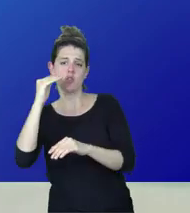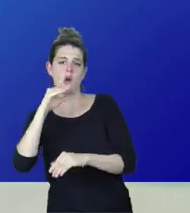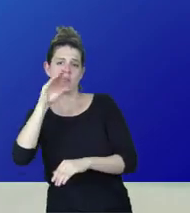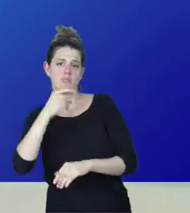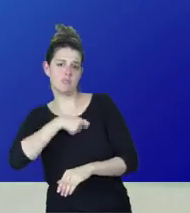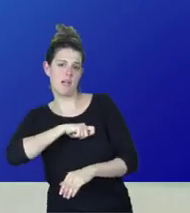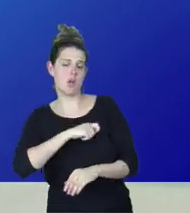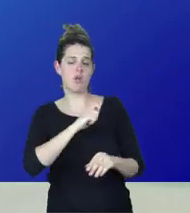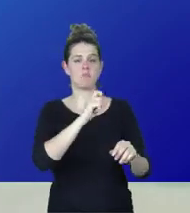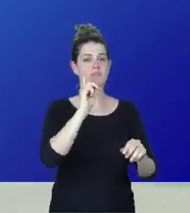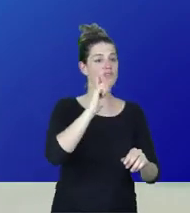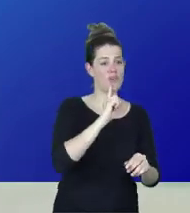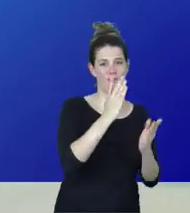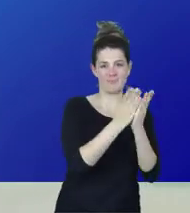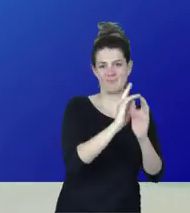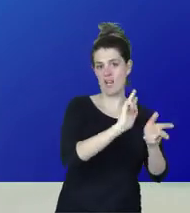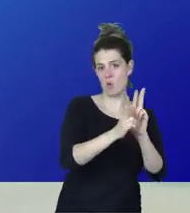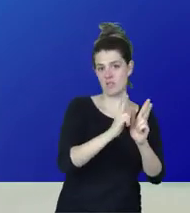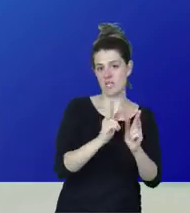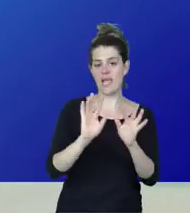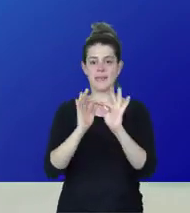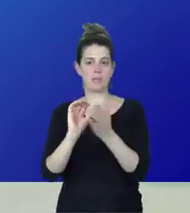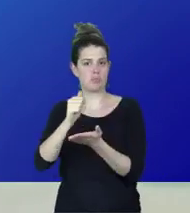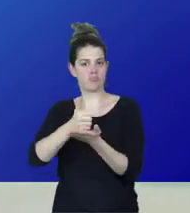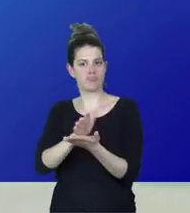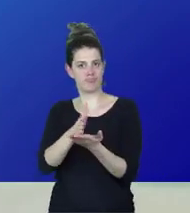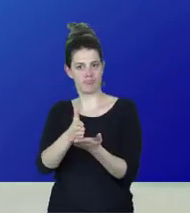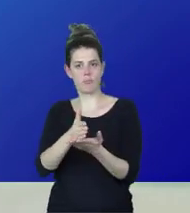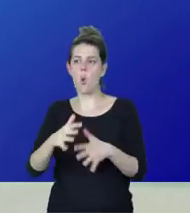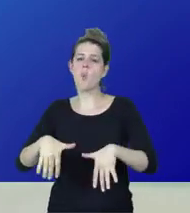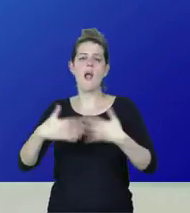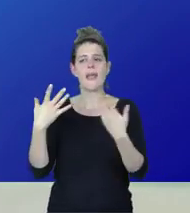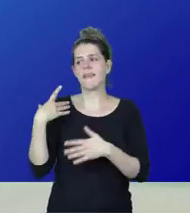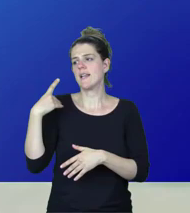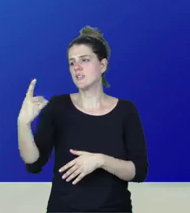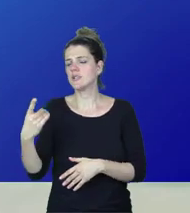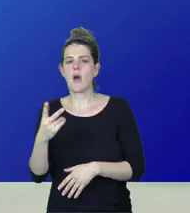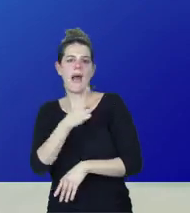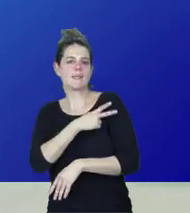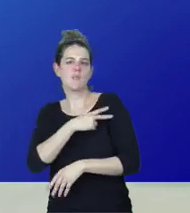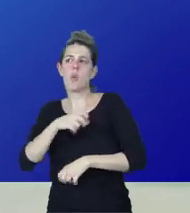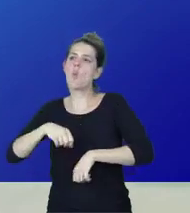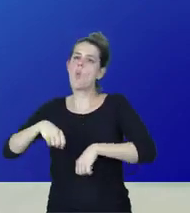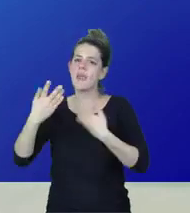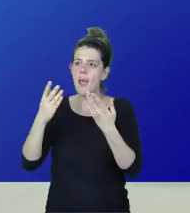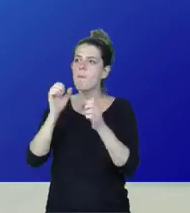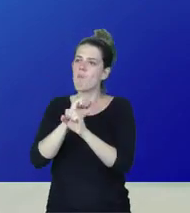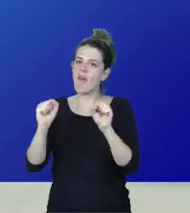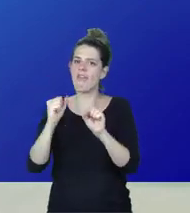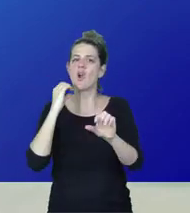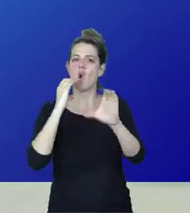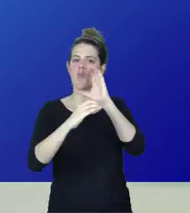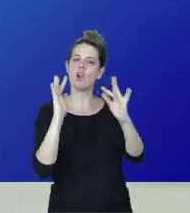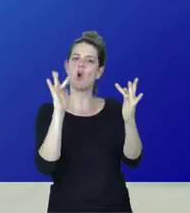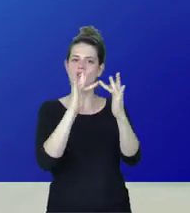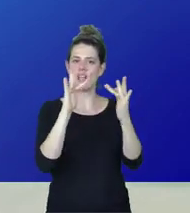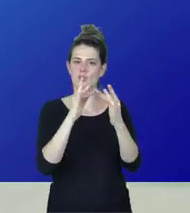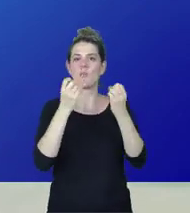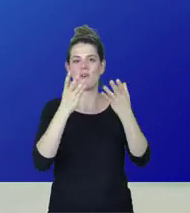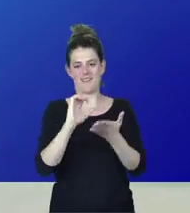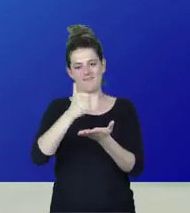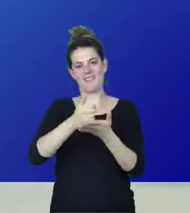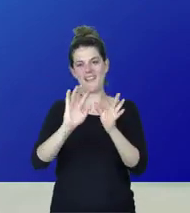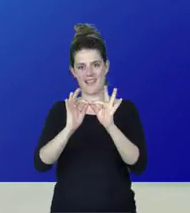el adscripto o el referente licial, la dirección, cualquier miembro de la institución pueda hacer ese contacto. Con este